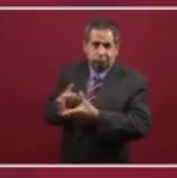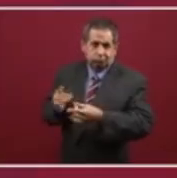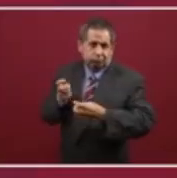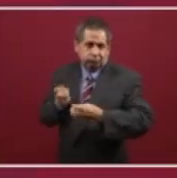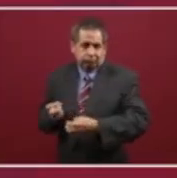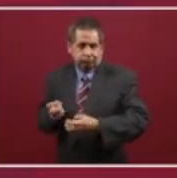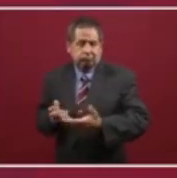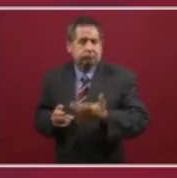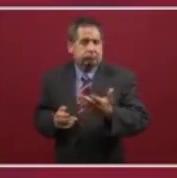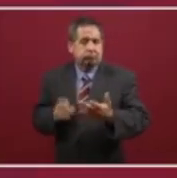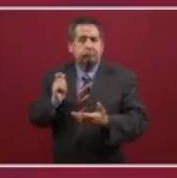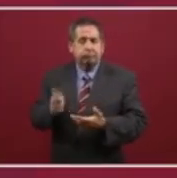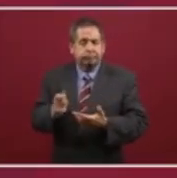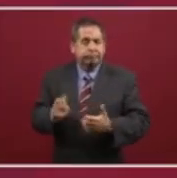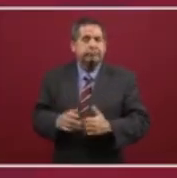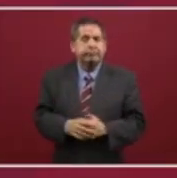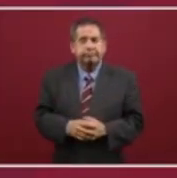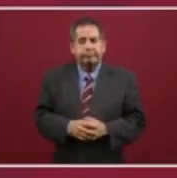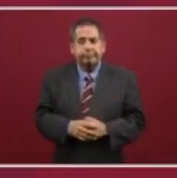que es